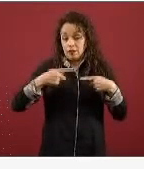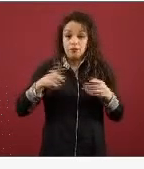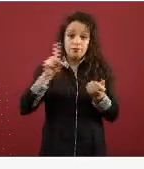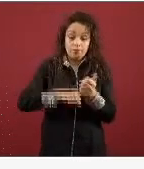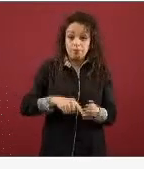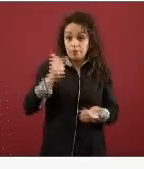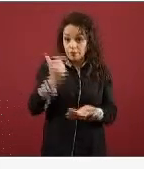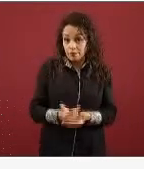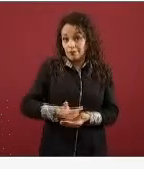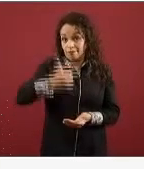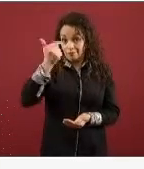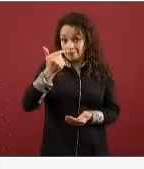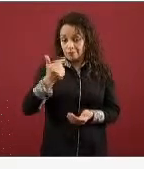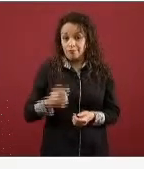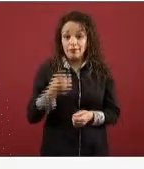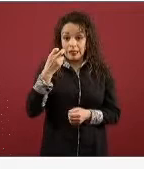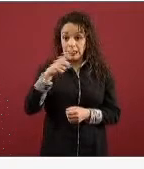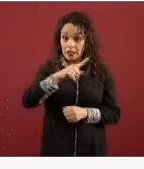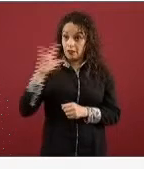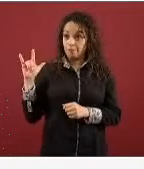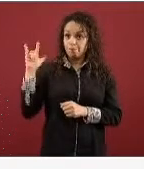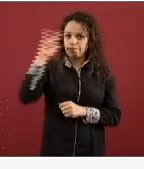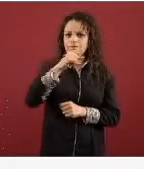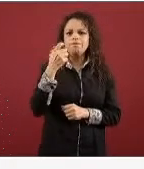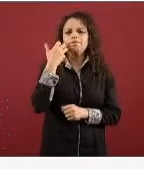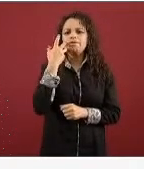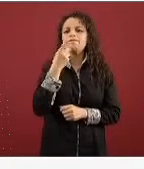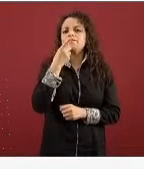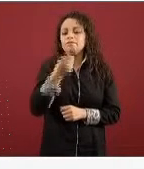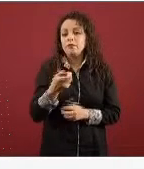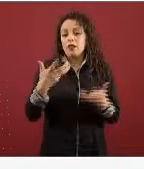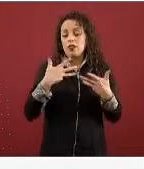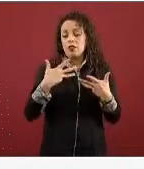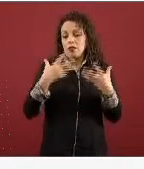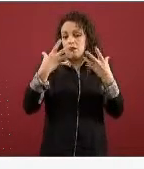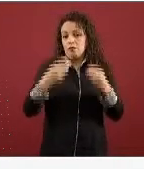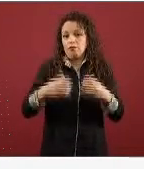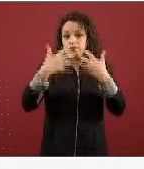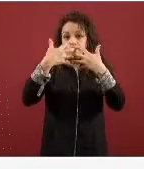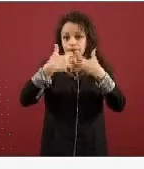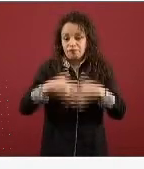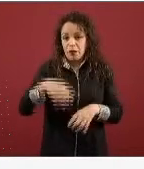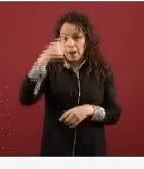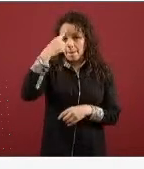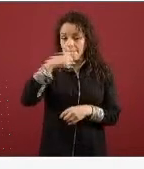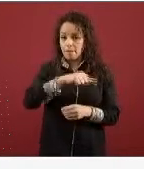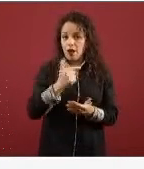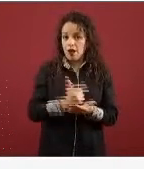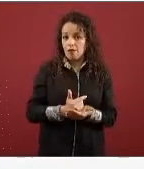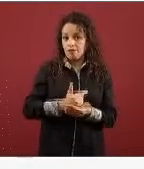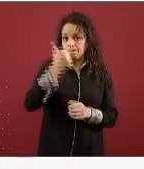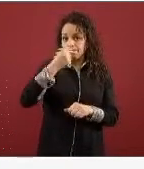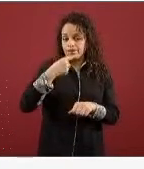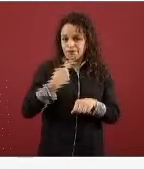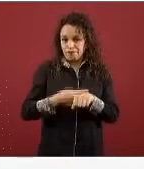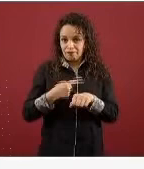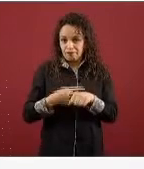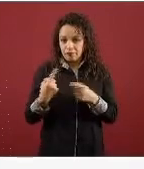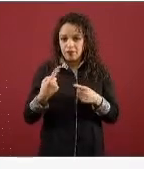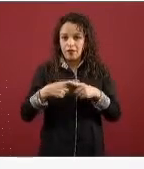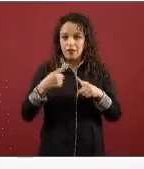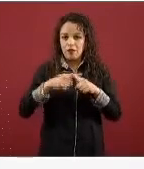crítico. Significa que esas aeronaves traen equipos de terapia intensiva y traen unos tubos